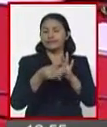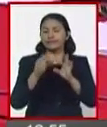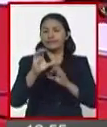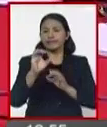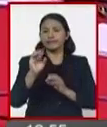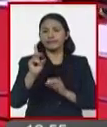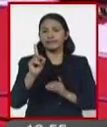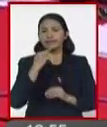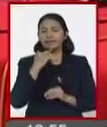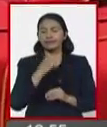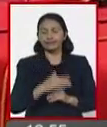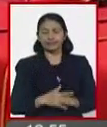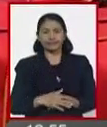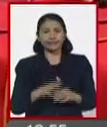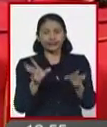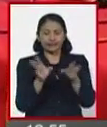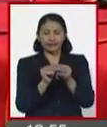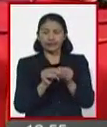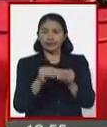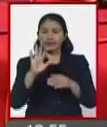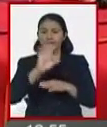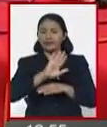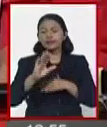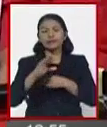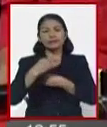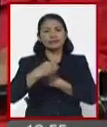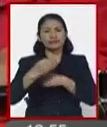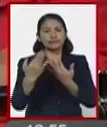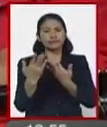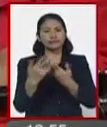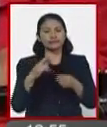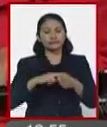obrera departamental se reunirán en sus oficinas para esperar el resultado